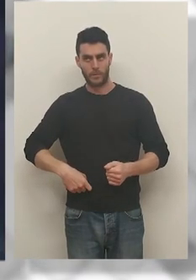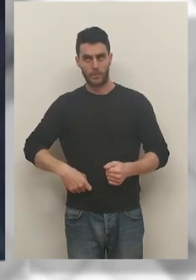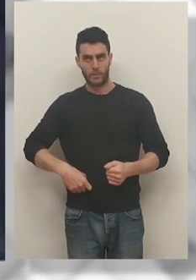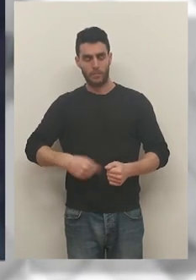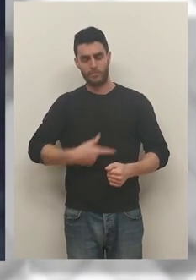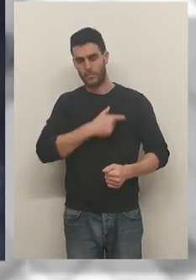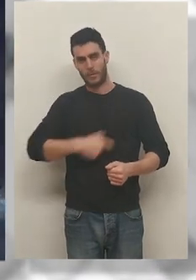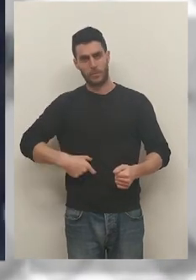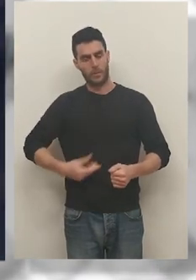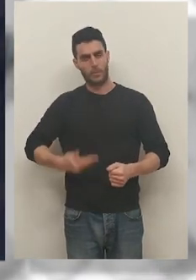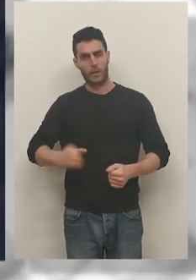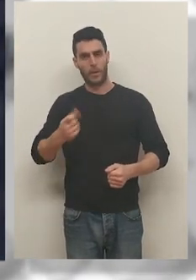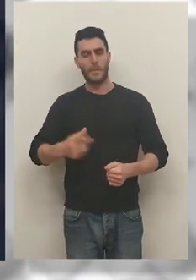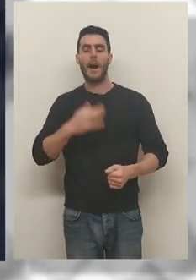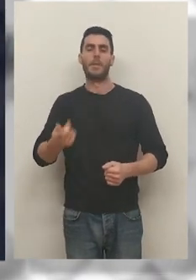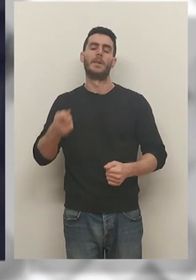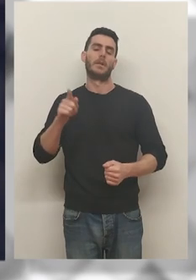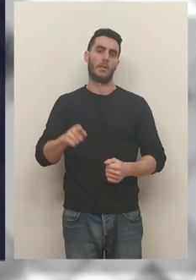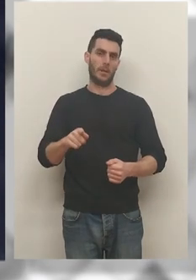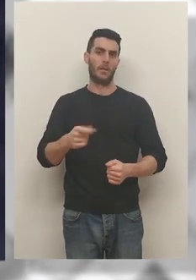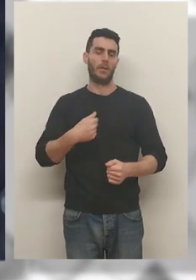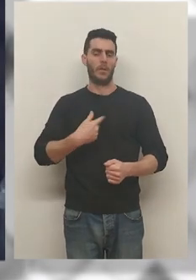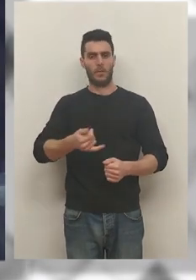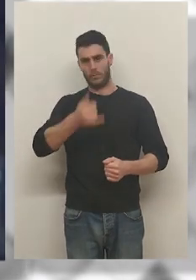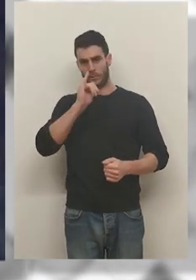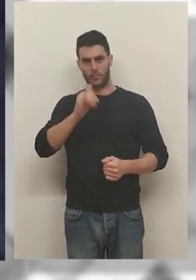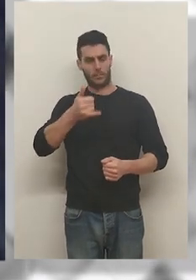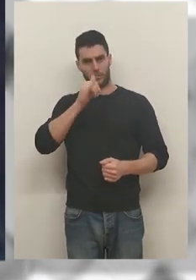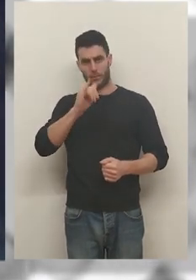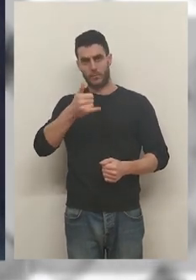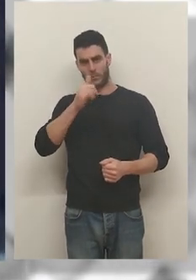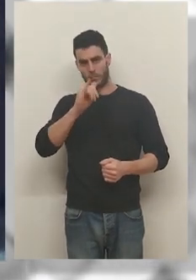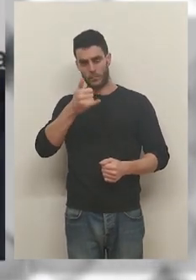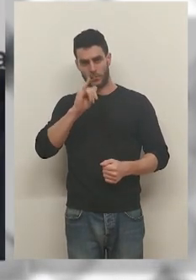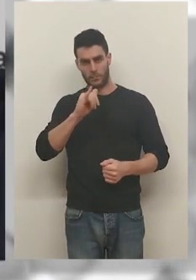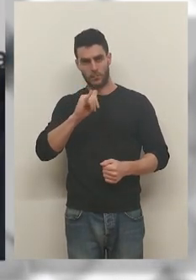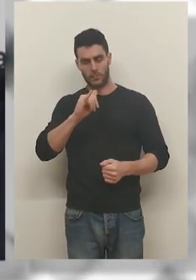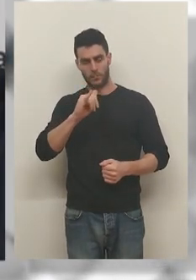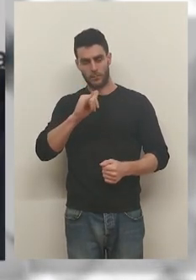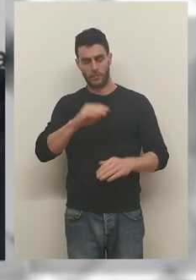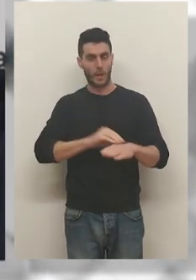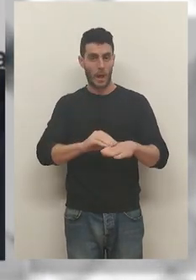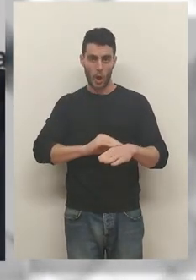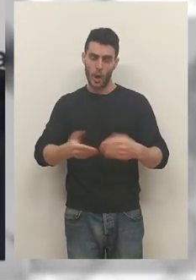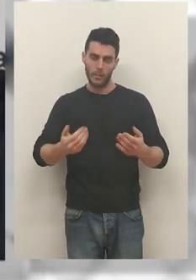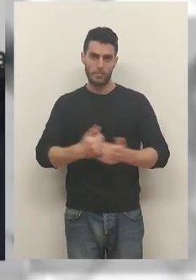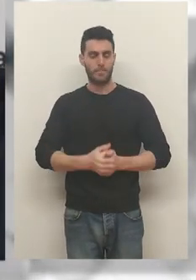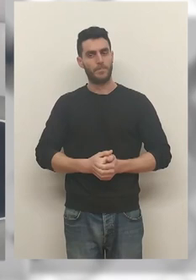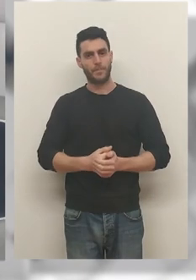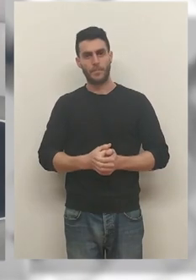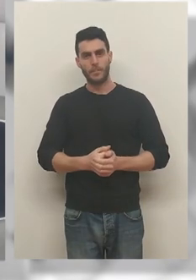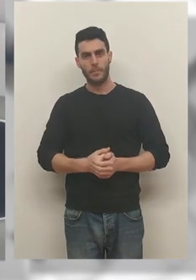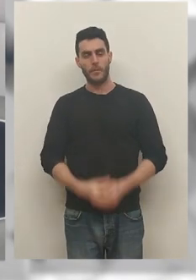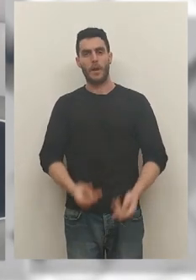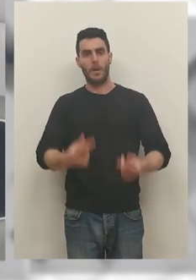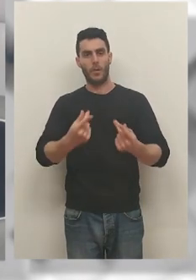la clave de mi accidente además de haber bebido algo de bebida alcohólica